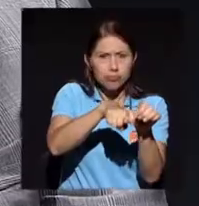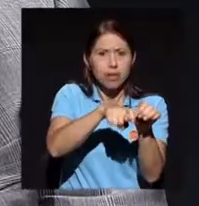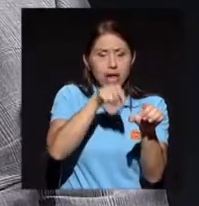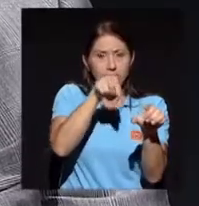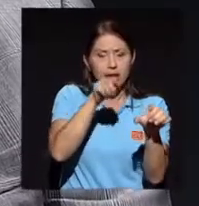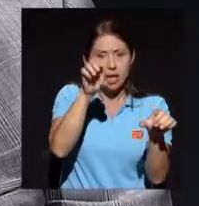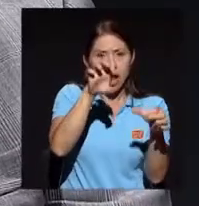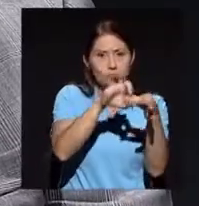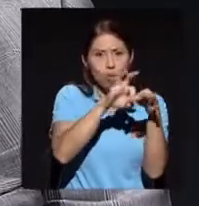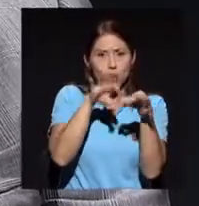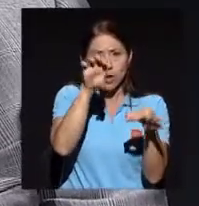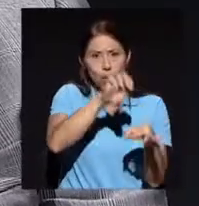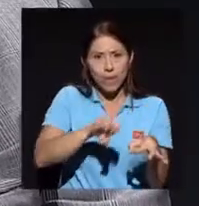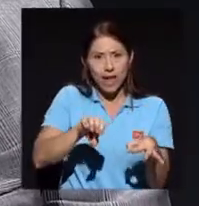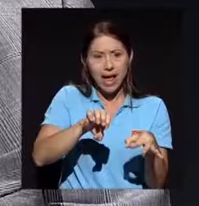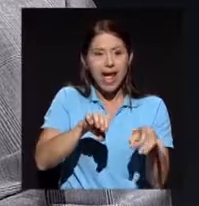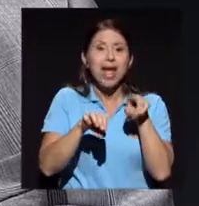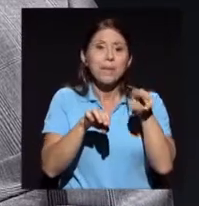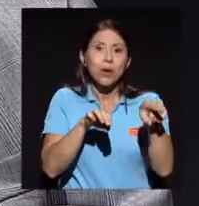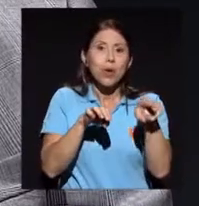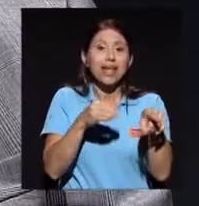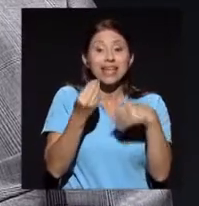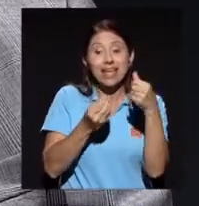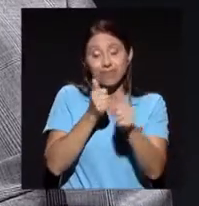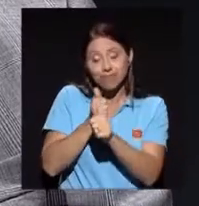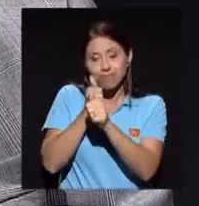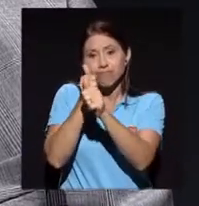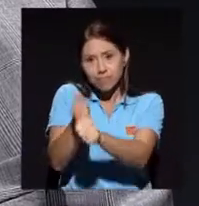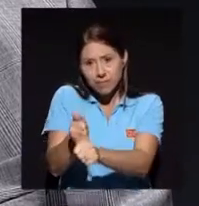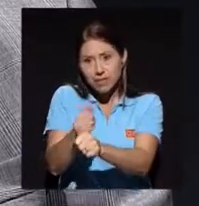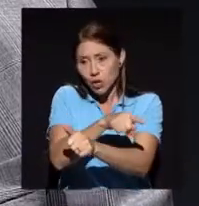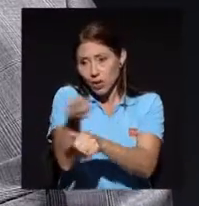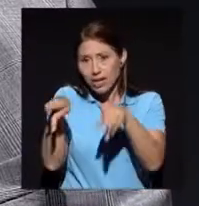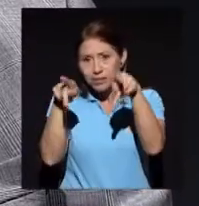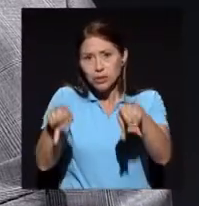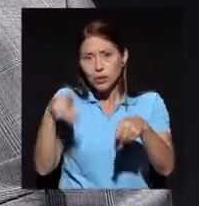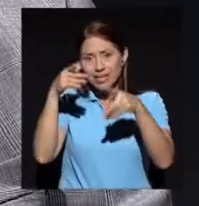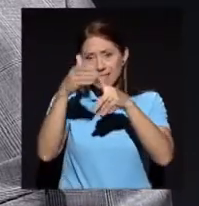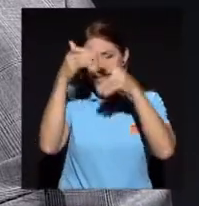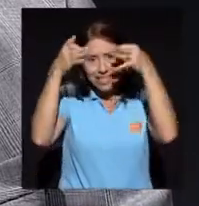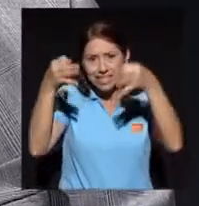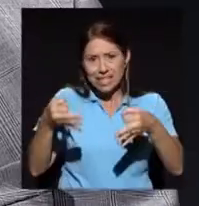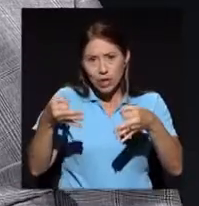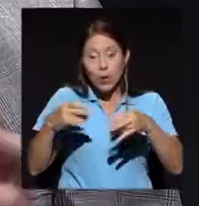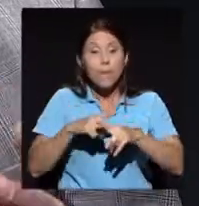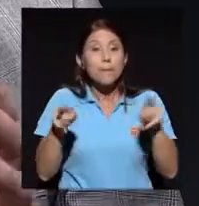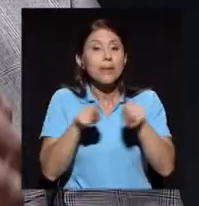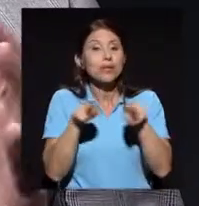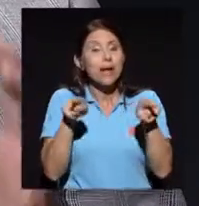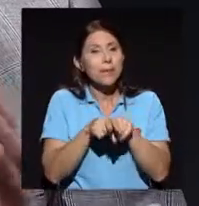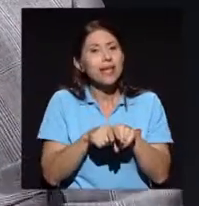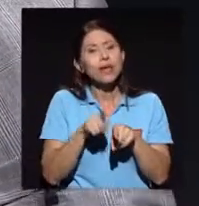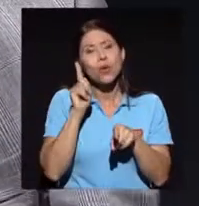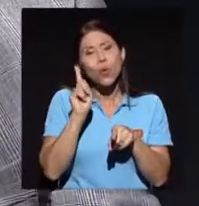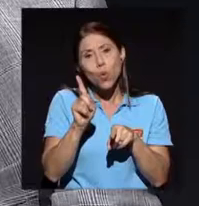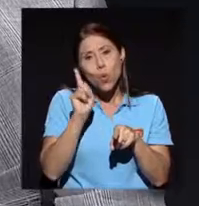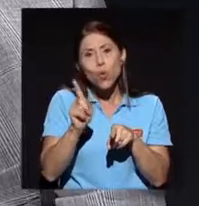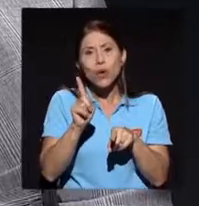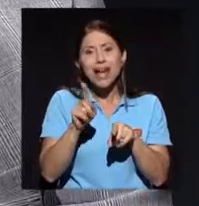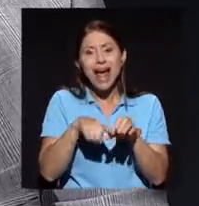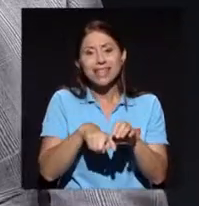como correspondía seguir el mandato del electorado pero sobre todo apostarle a lo que llama una salida dura un hard